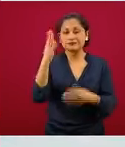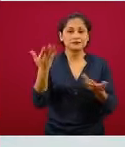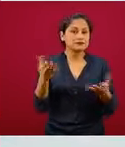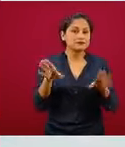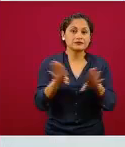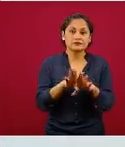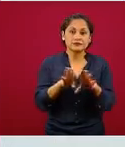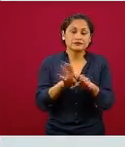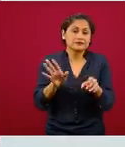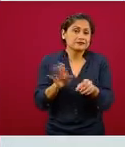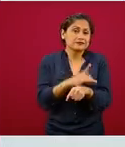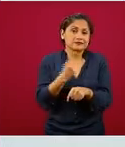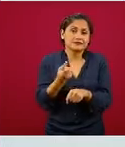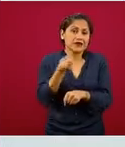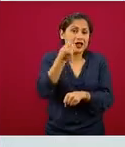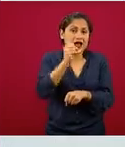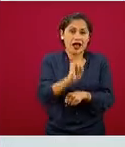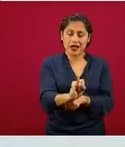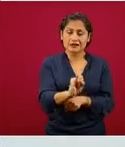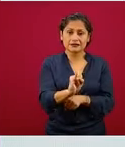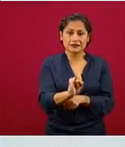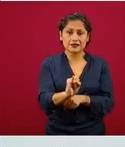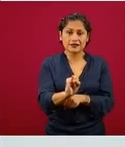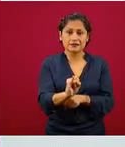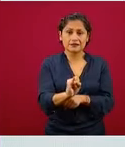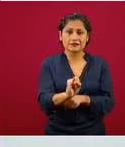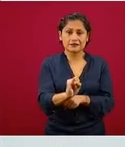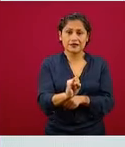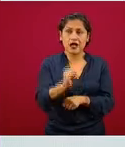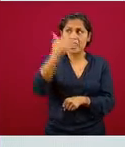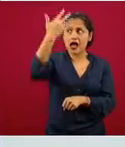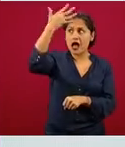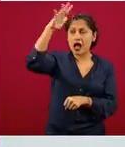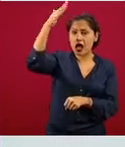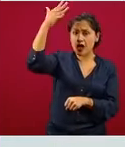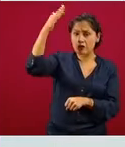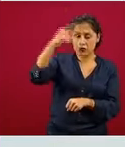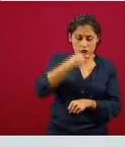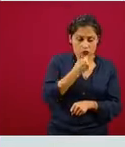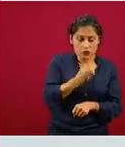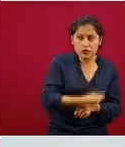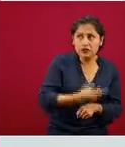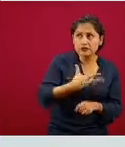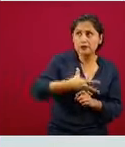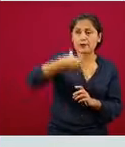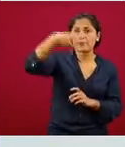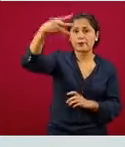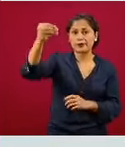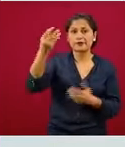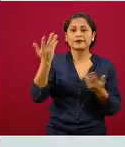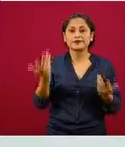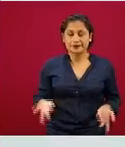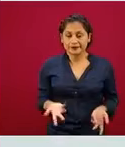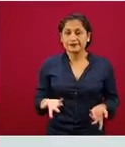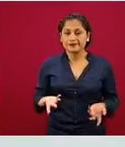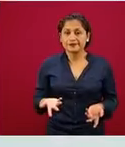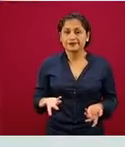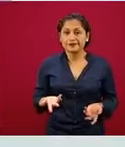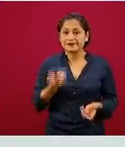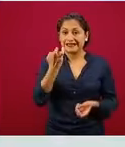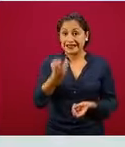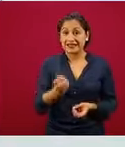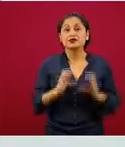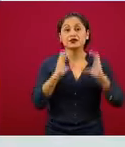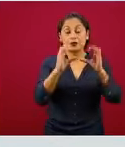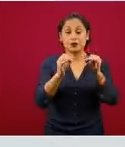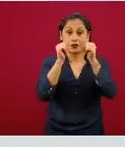transmisión intergeneracional hacia los adultos mayores, las personas adultas mayores. Entonces, eso lo vemos con mucho cuidado. Por